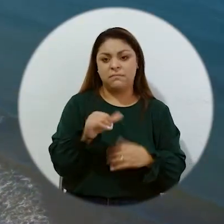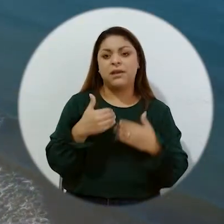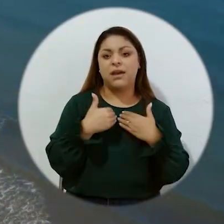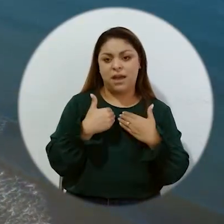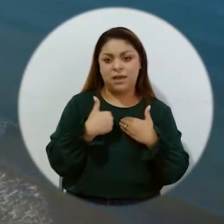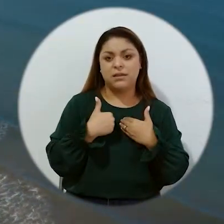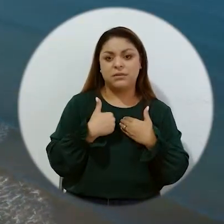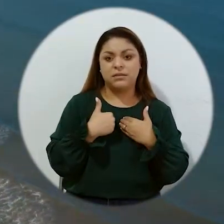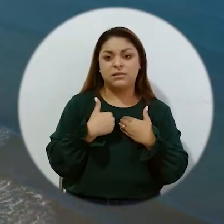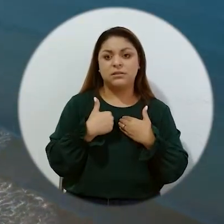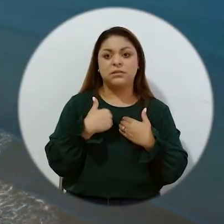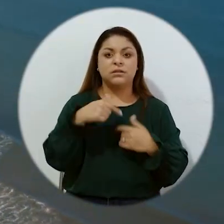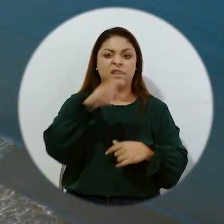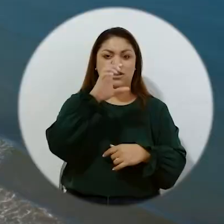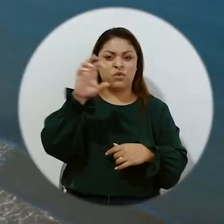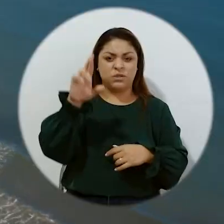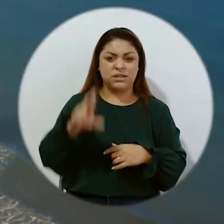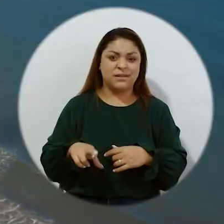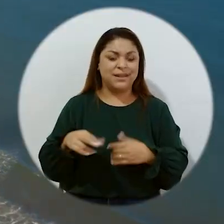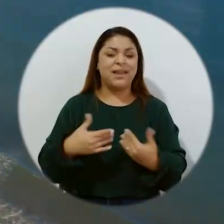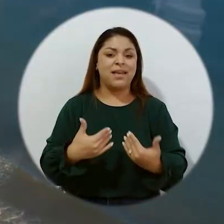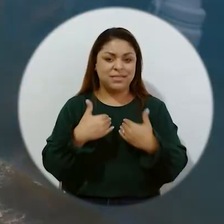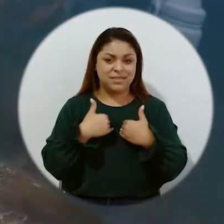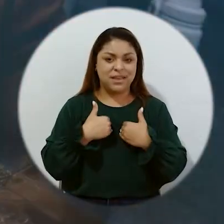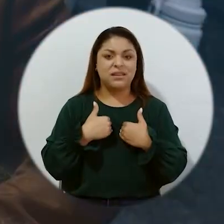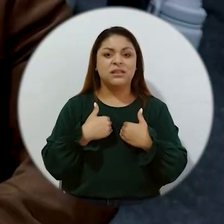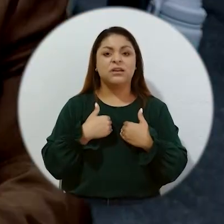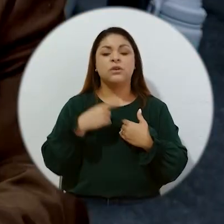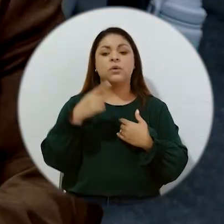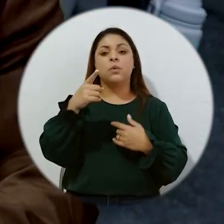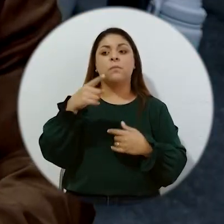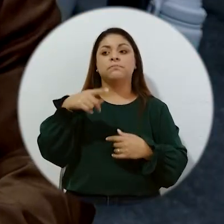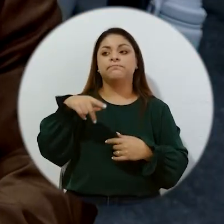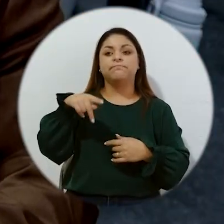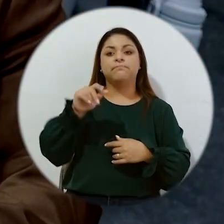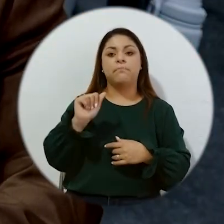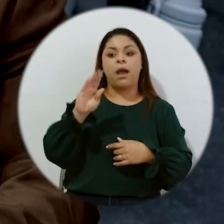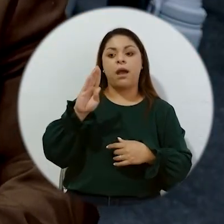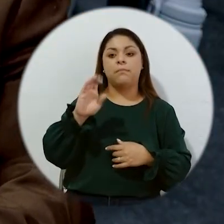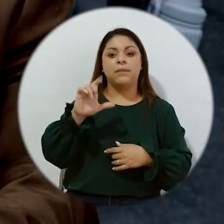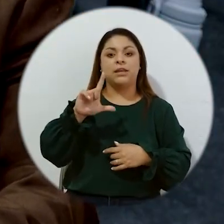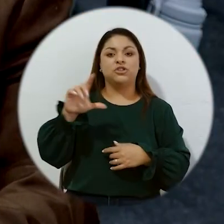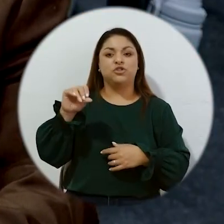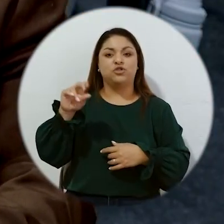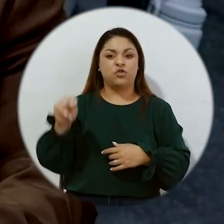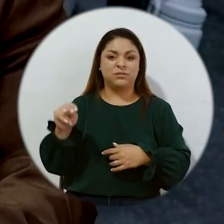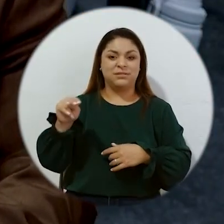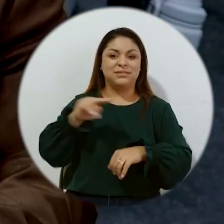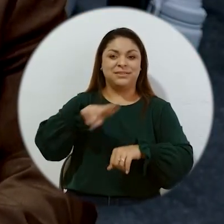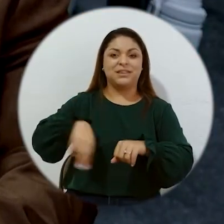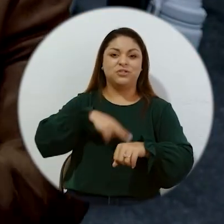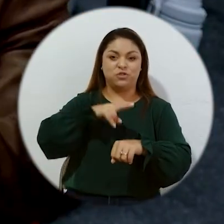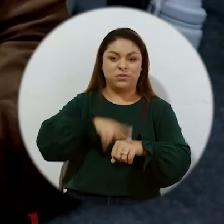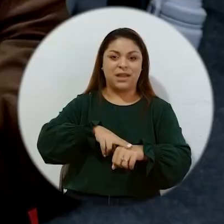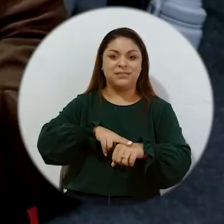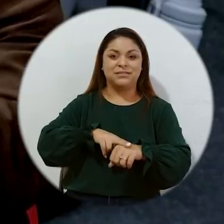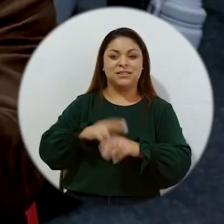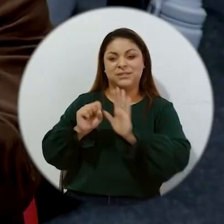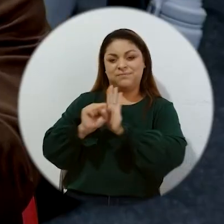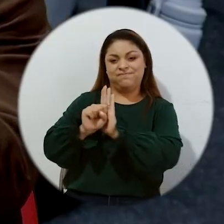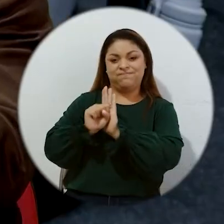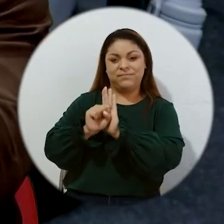incluso Costa Rica va a contar con un pabellón nacional, y ahí